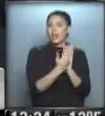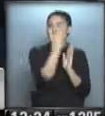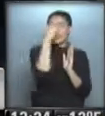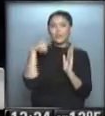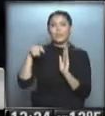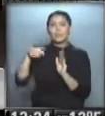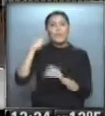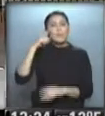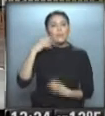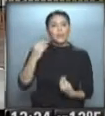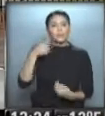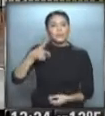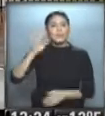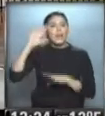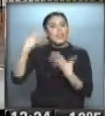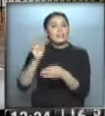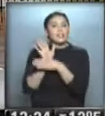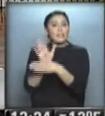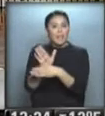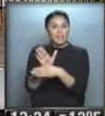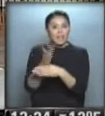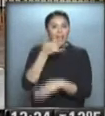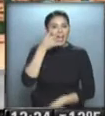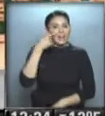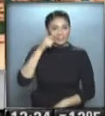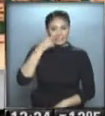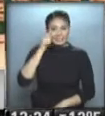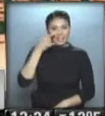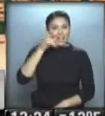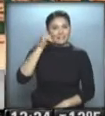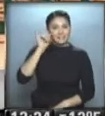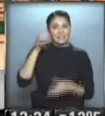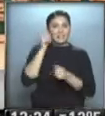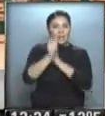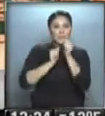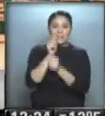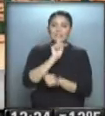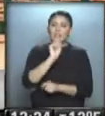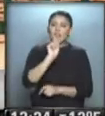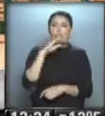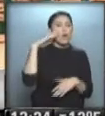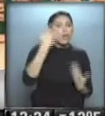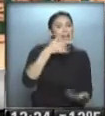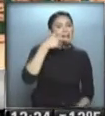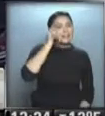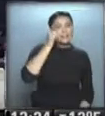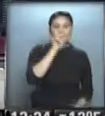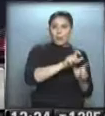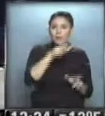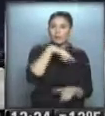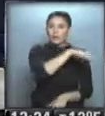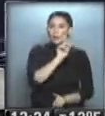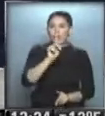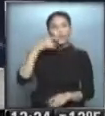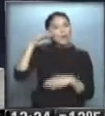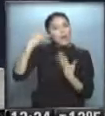o priorizando los intereses empresariales, la rentabilidad empresarial, por encima de los derechos de la comunidad, de la sociedad, de los ciudadanos y ciudadanas a